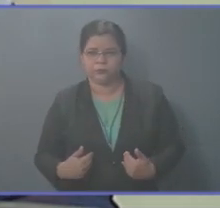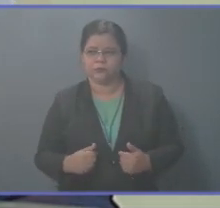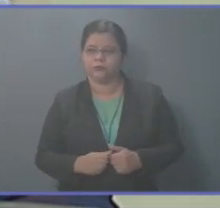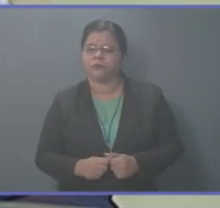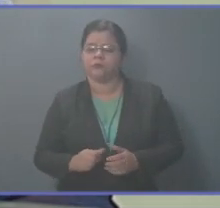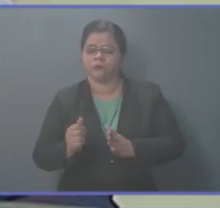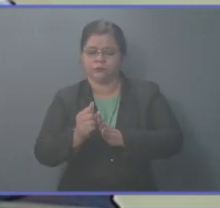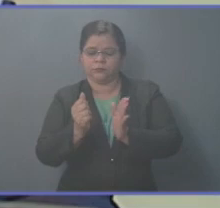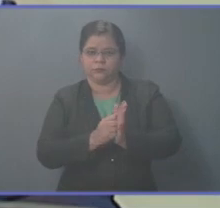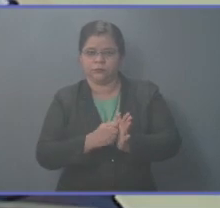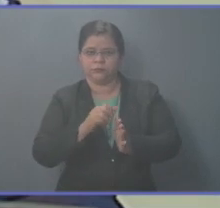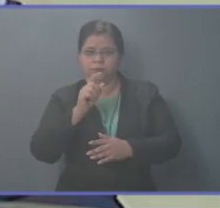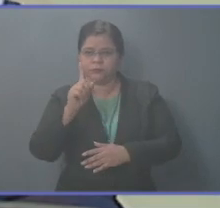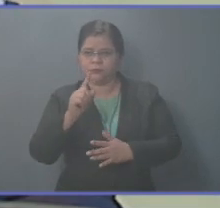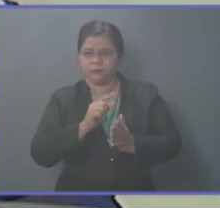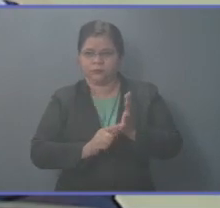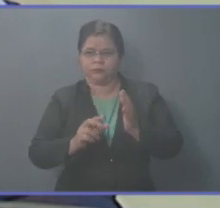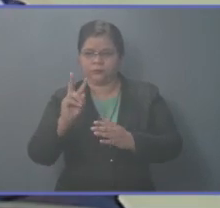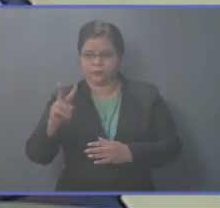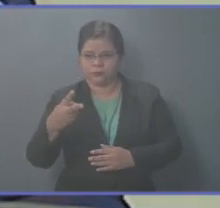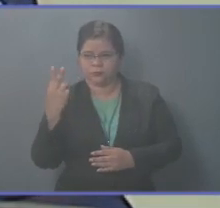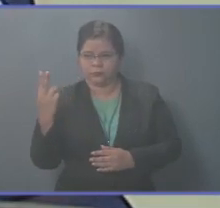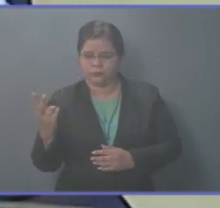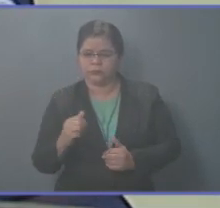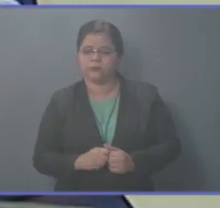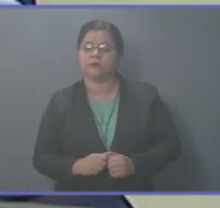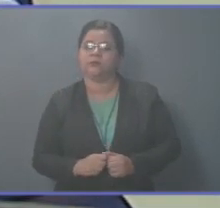humanos, artículo 1, inciso 2.